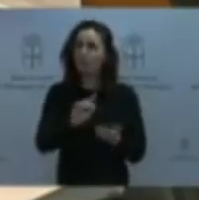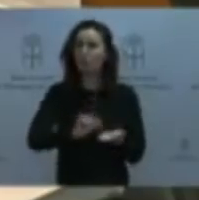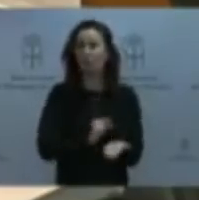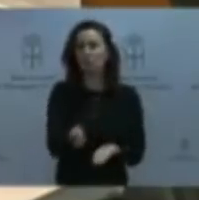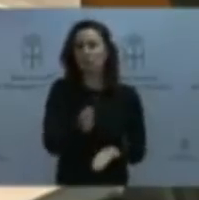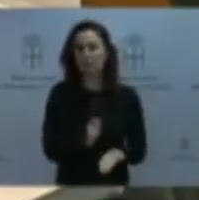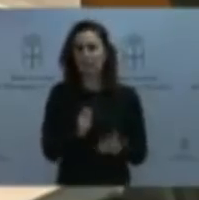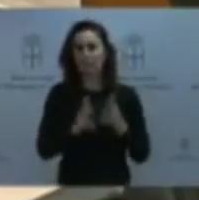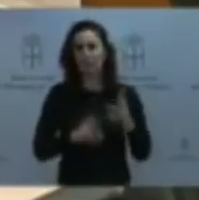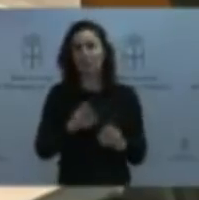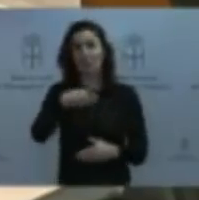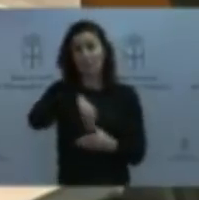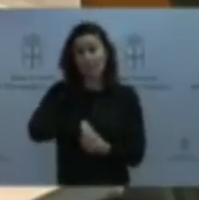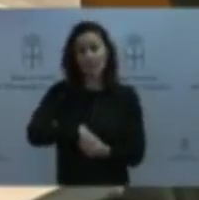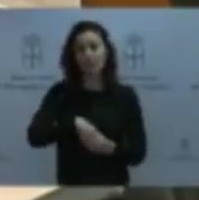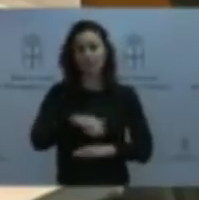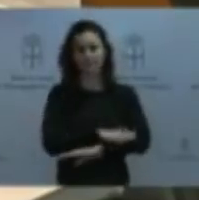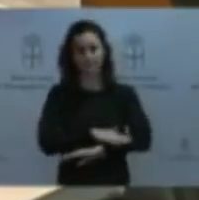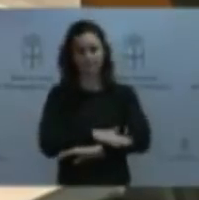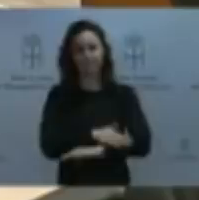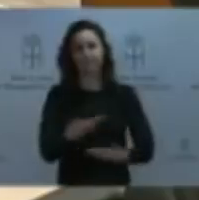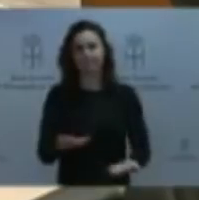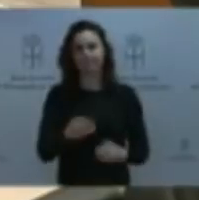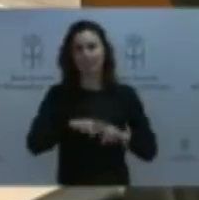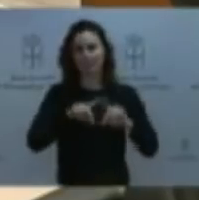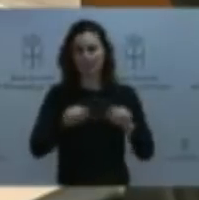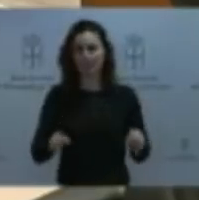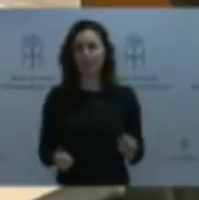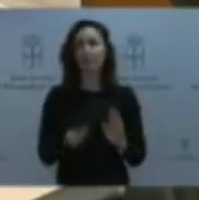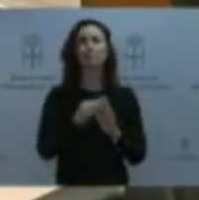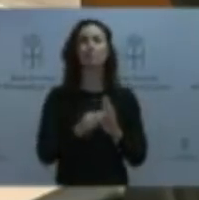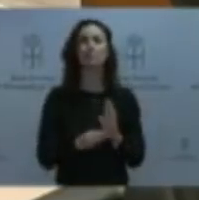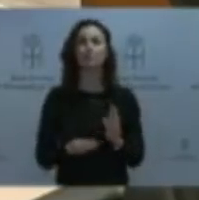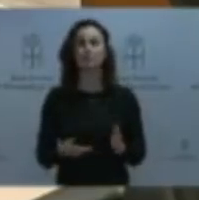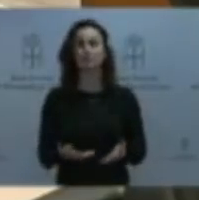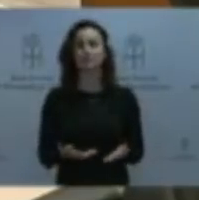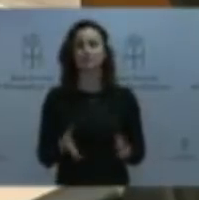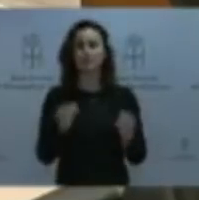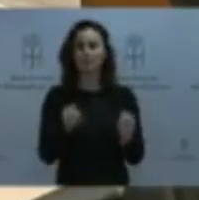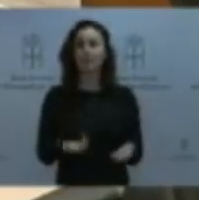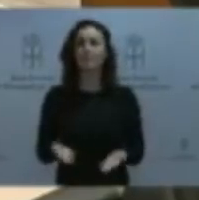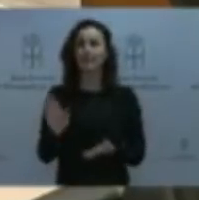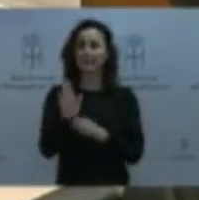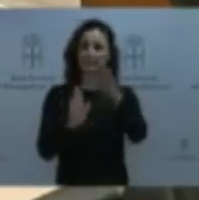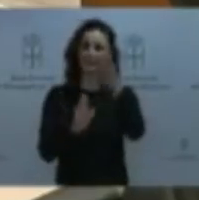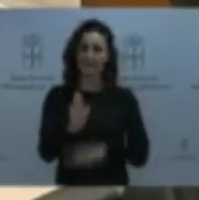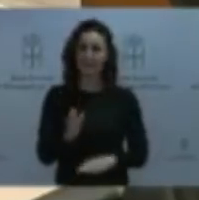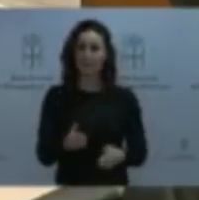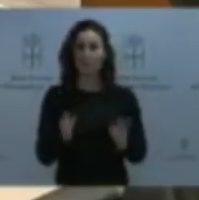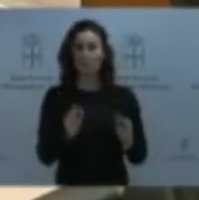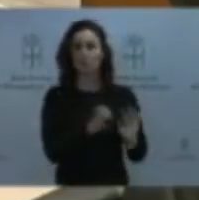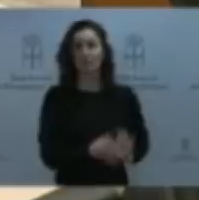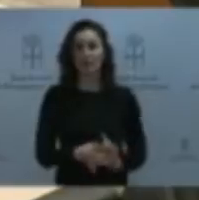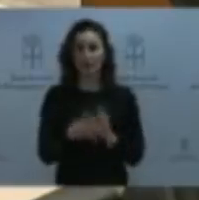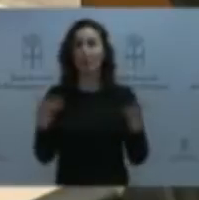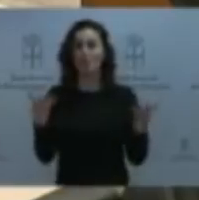en las cuales se recoge en buena medida estos planteamientos vinculados con la igualdad entre